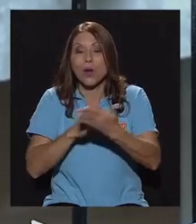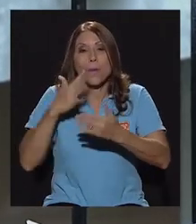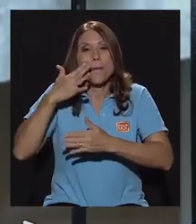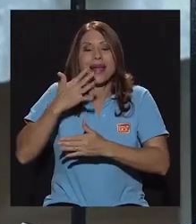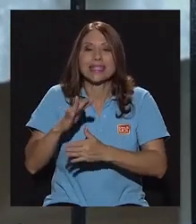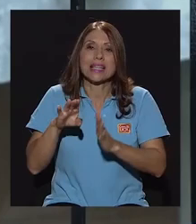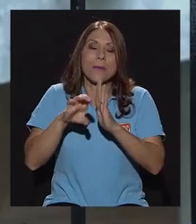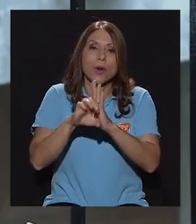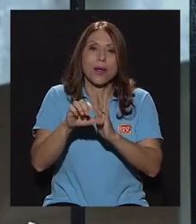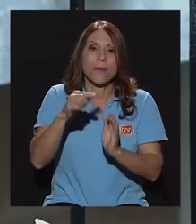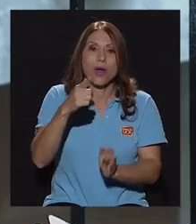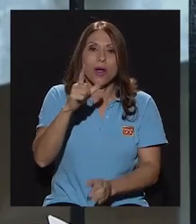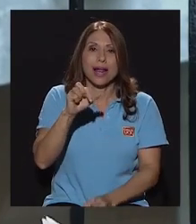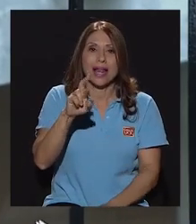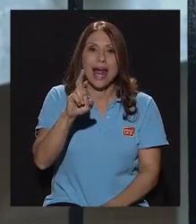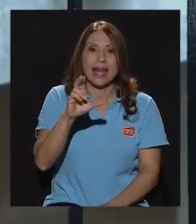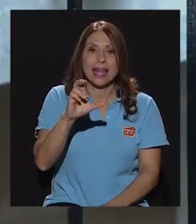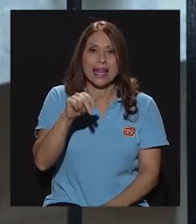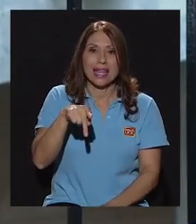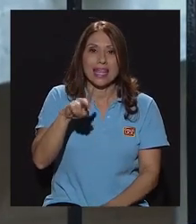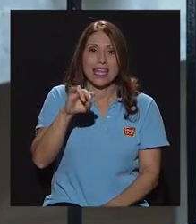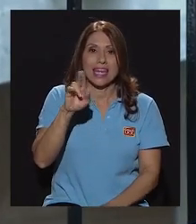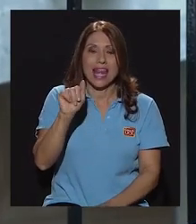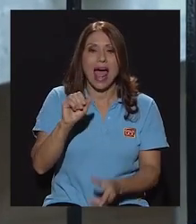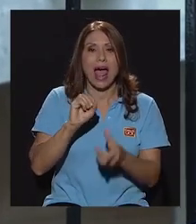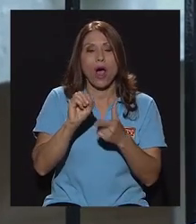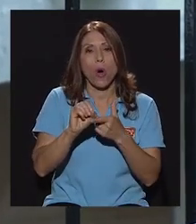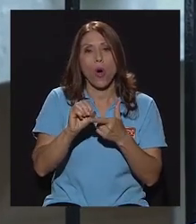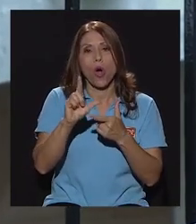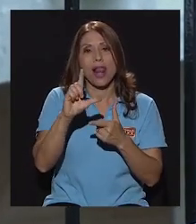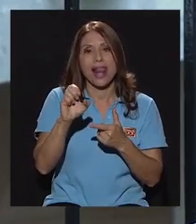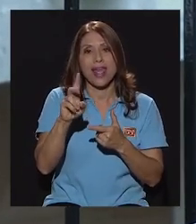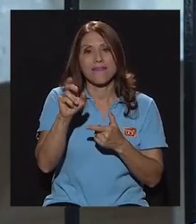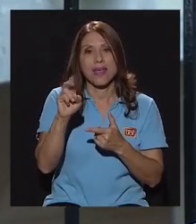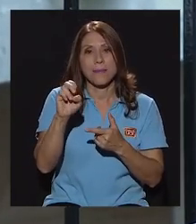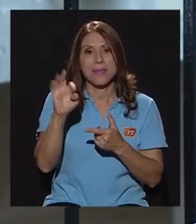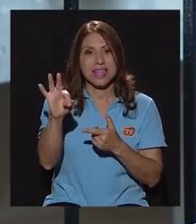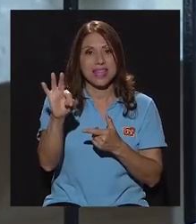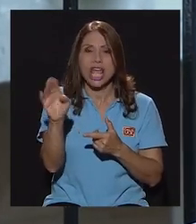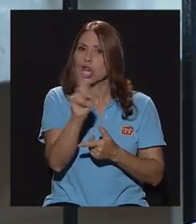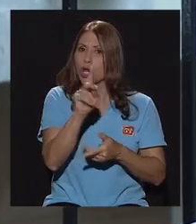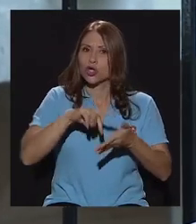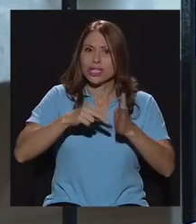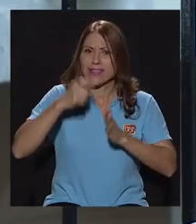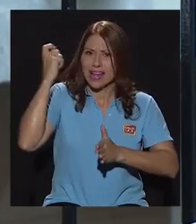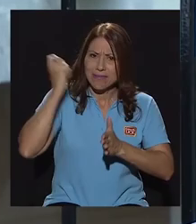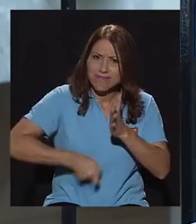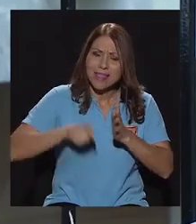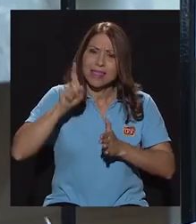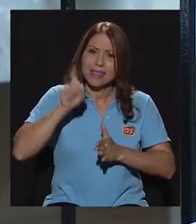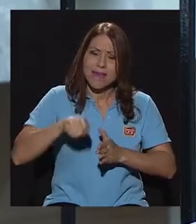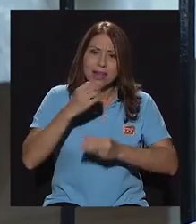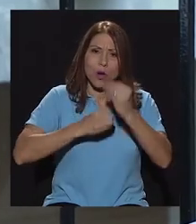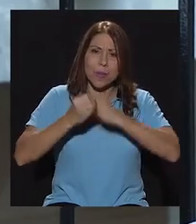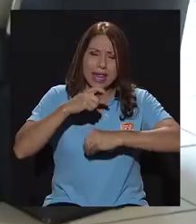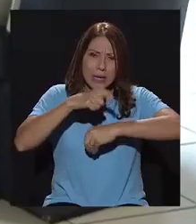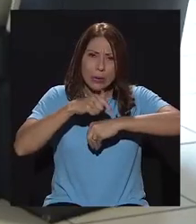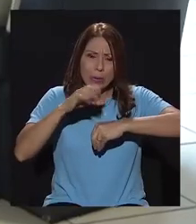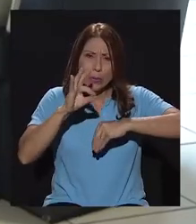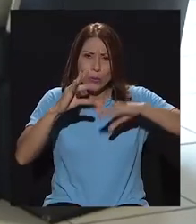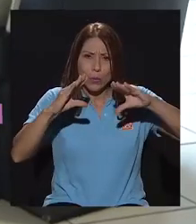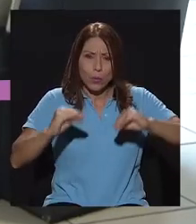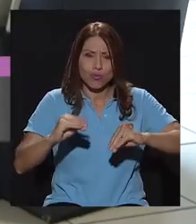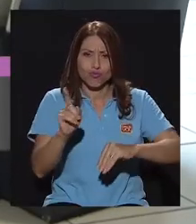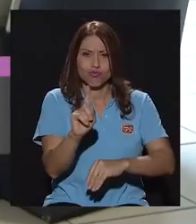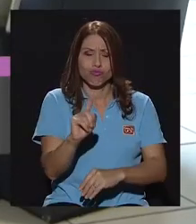tiene pico, como una glargina o una levemir, no necesariamente va a requerir una merienda en la noche.